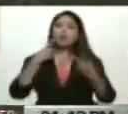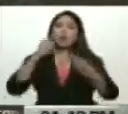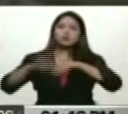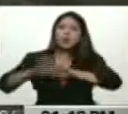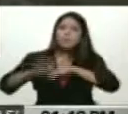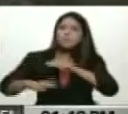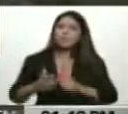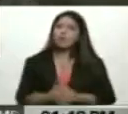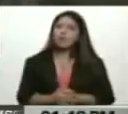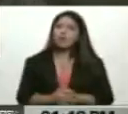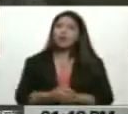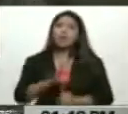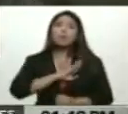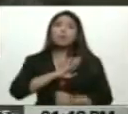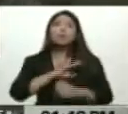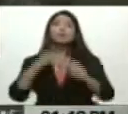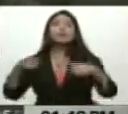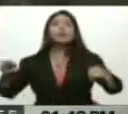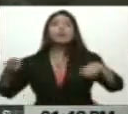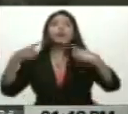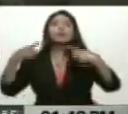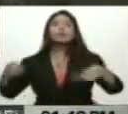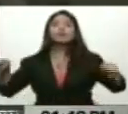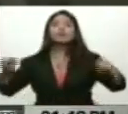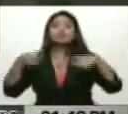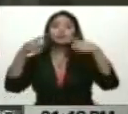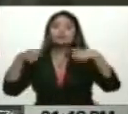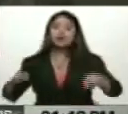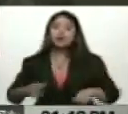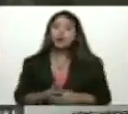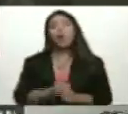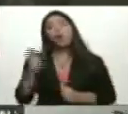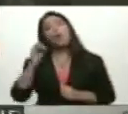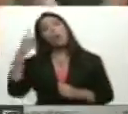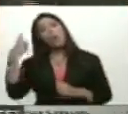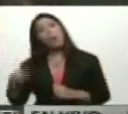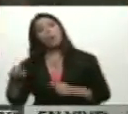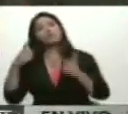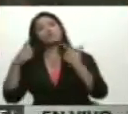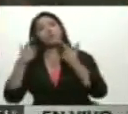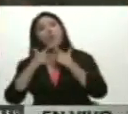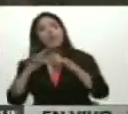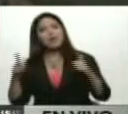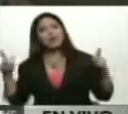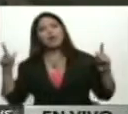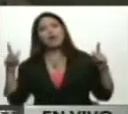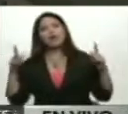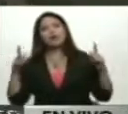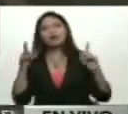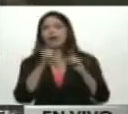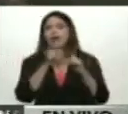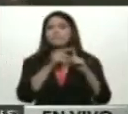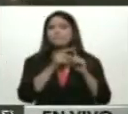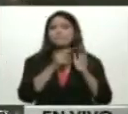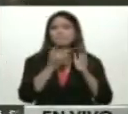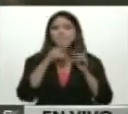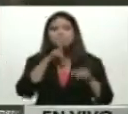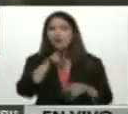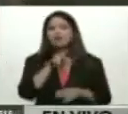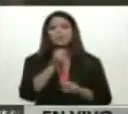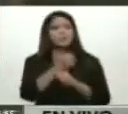pertenecen a la música hay verdades que le pertenecen a otros lenguajes que las palabras no logran alcanzar